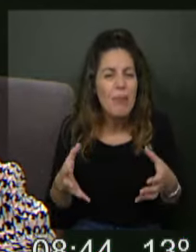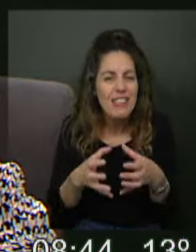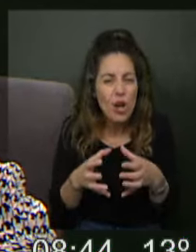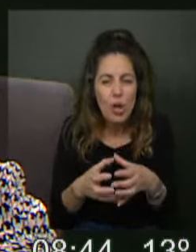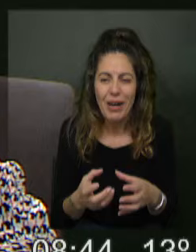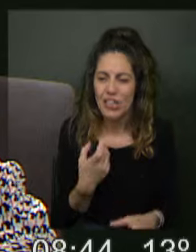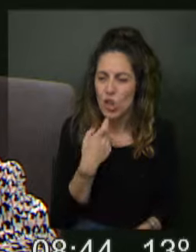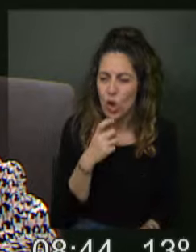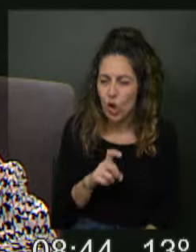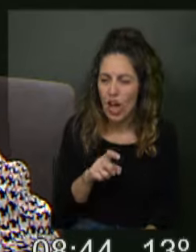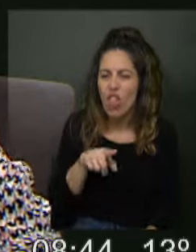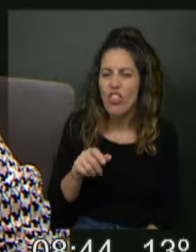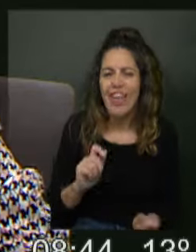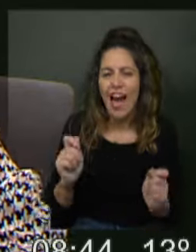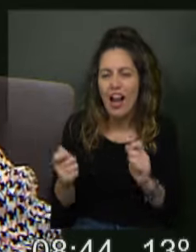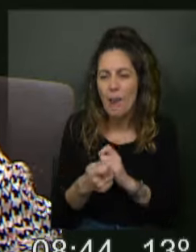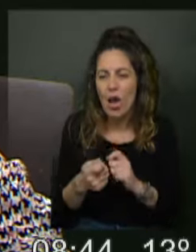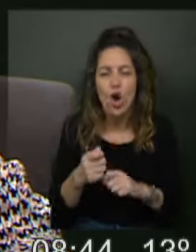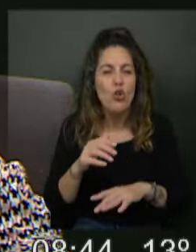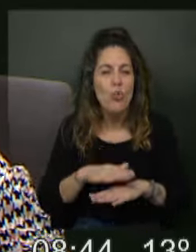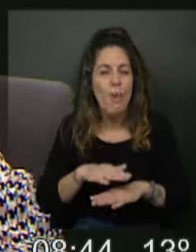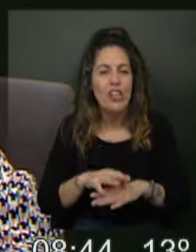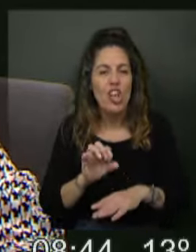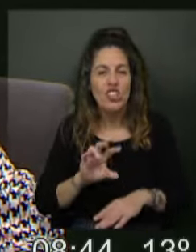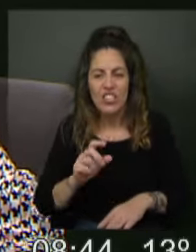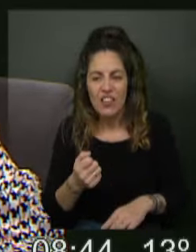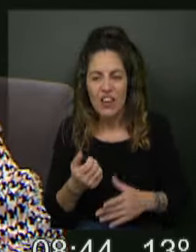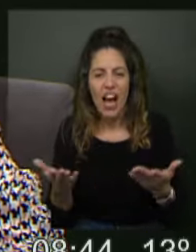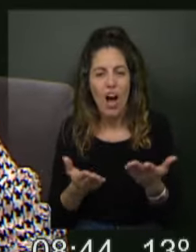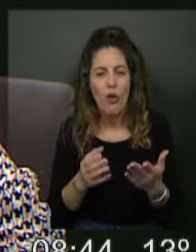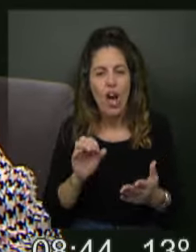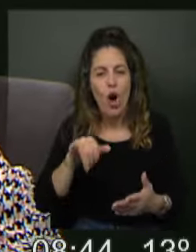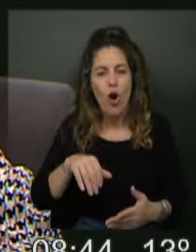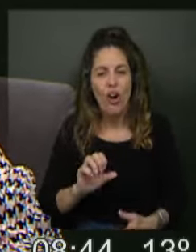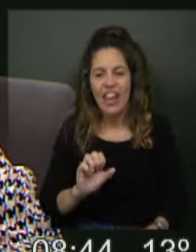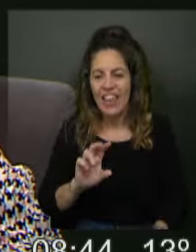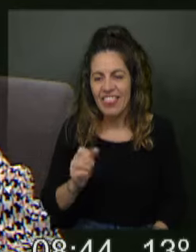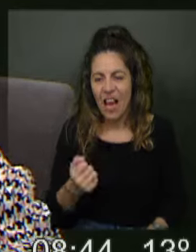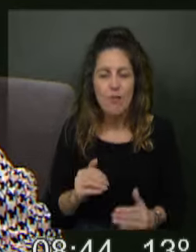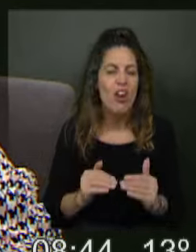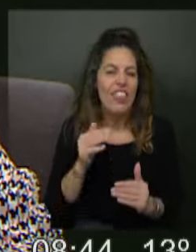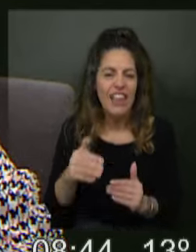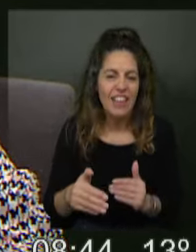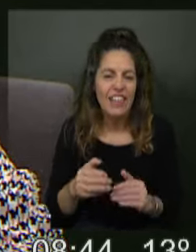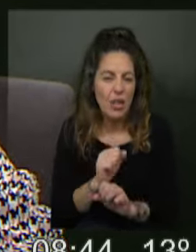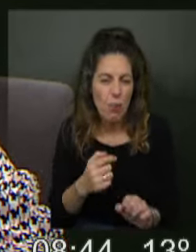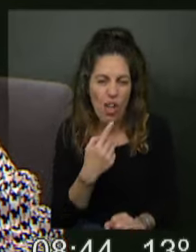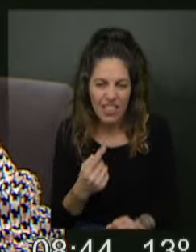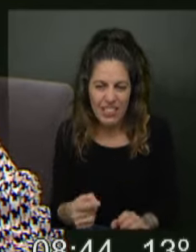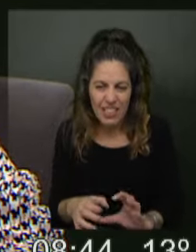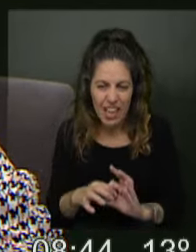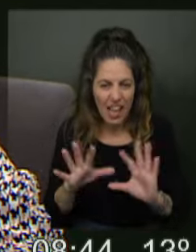Colorado donde bueno ha cambiado en un momento fue Robert Silva Ahora parece que es ojea el que va por por delante se puede decir que hay un